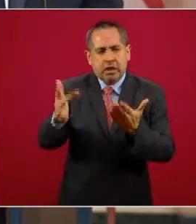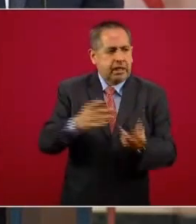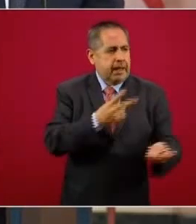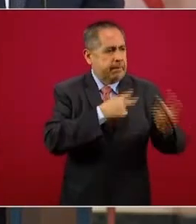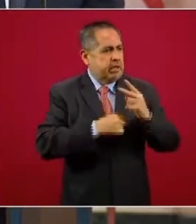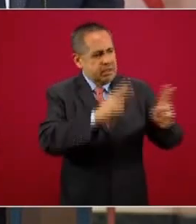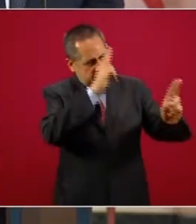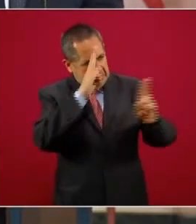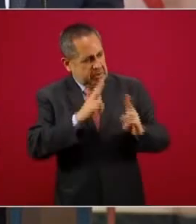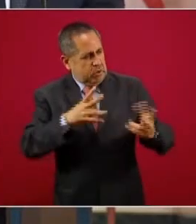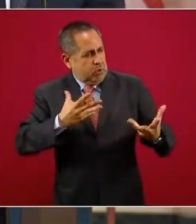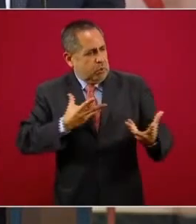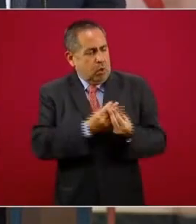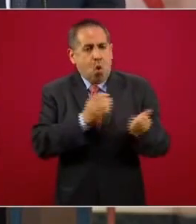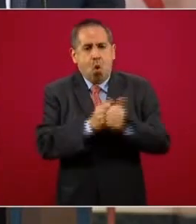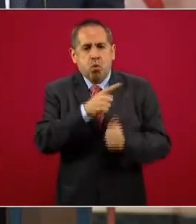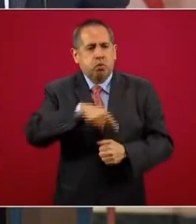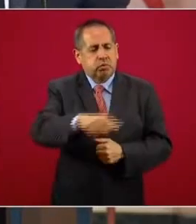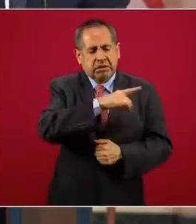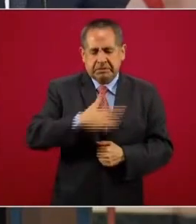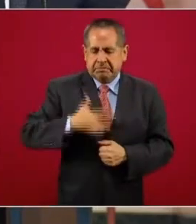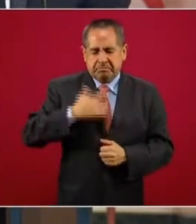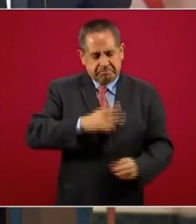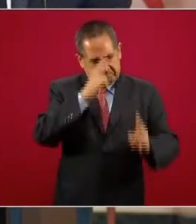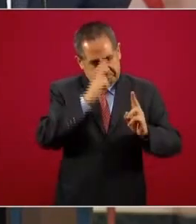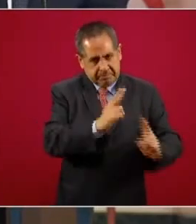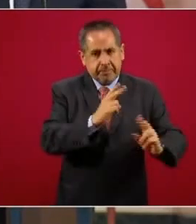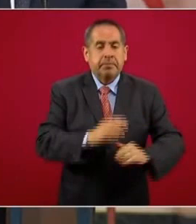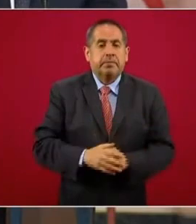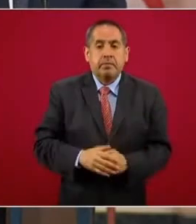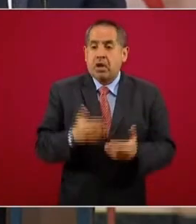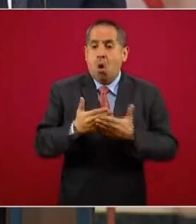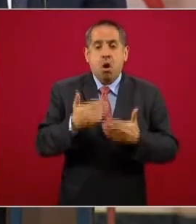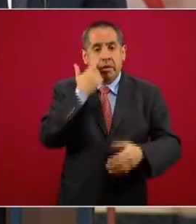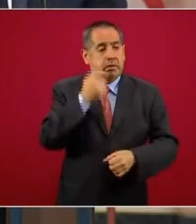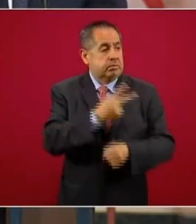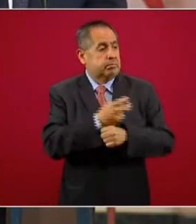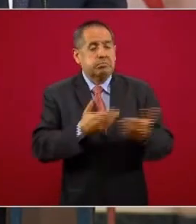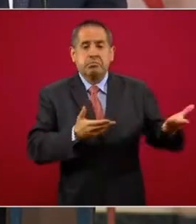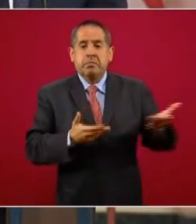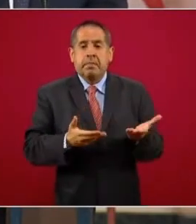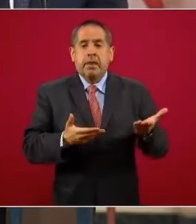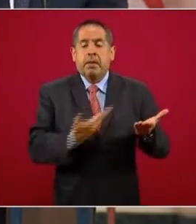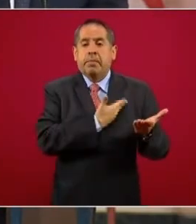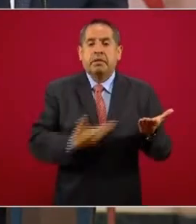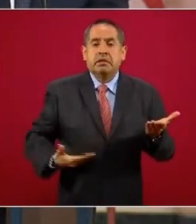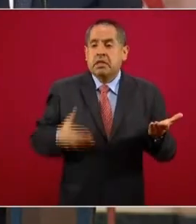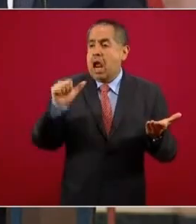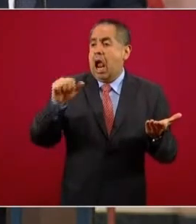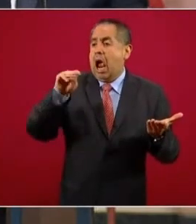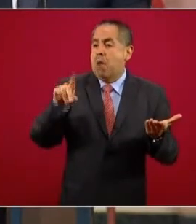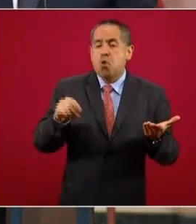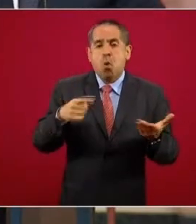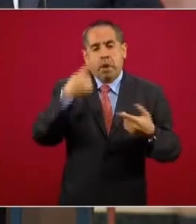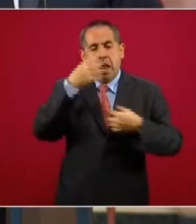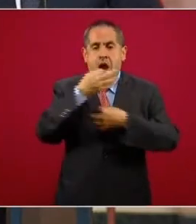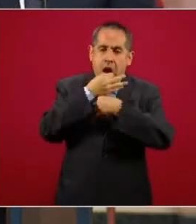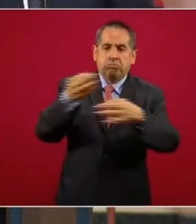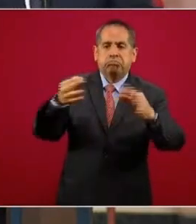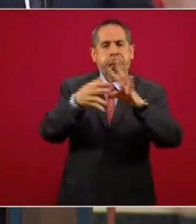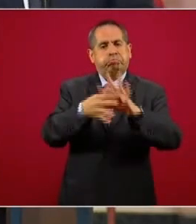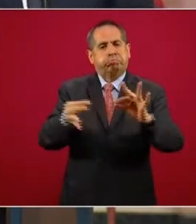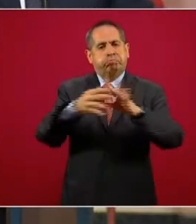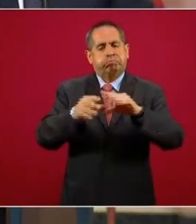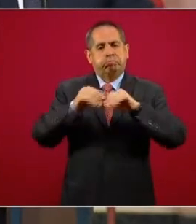estar con todos ustedes ahora me gustaría invitar al presidente lópez obrador a dirigirse